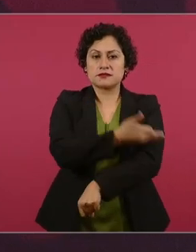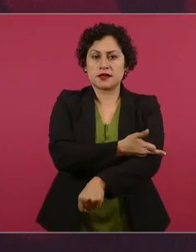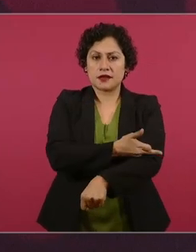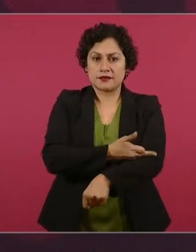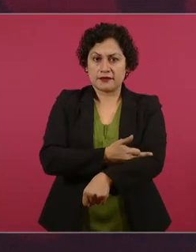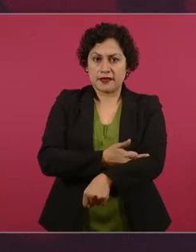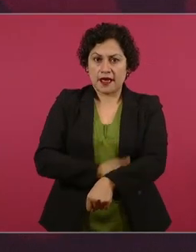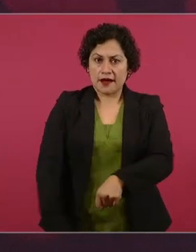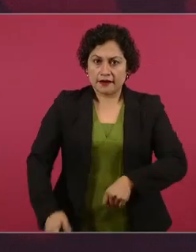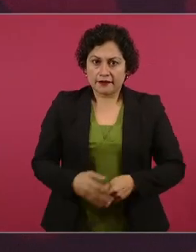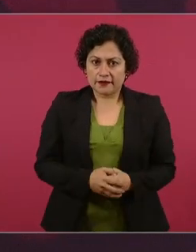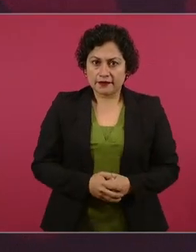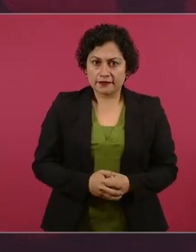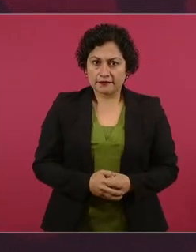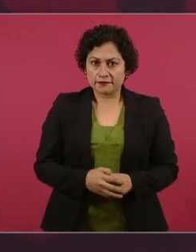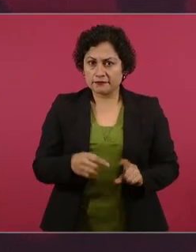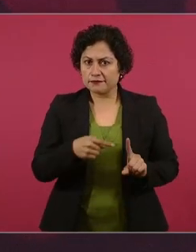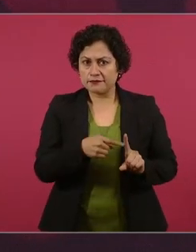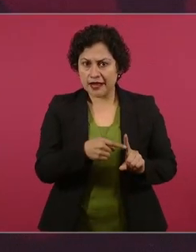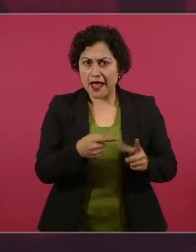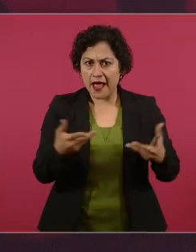Se necesitan convicciones